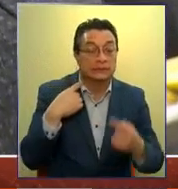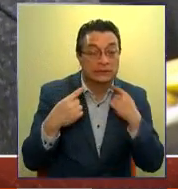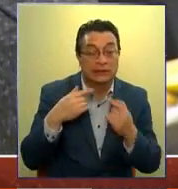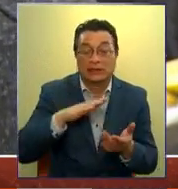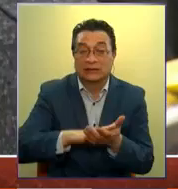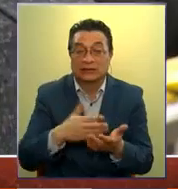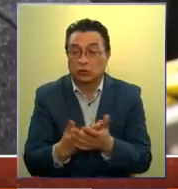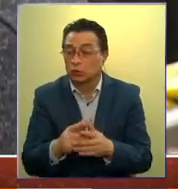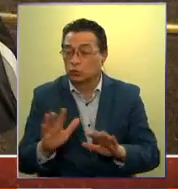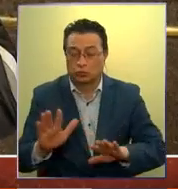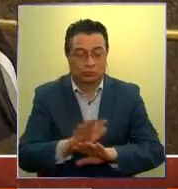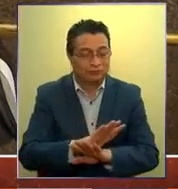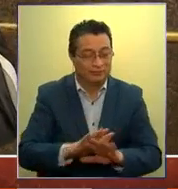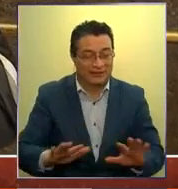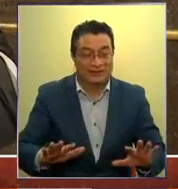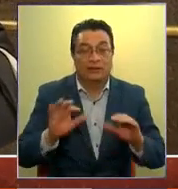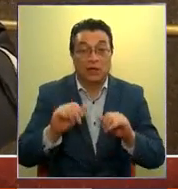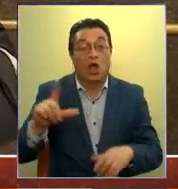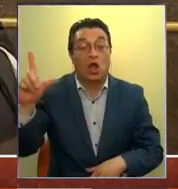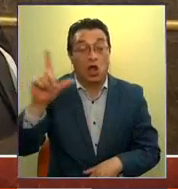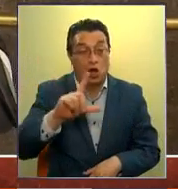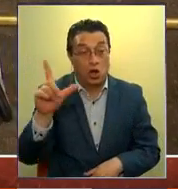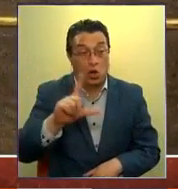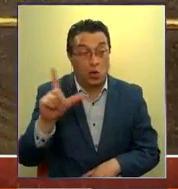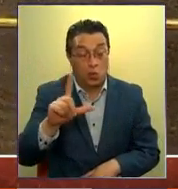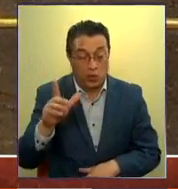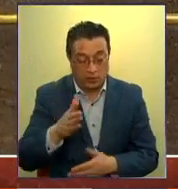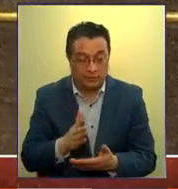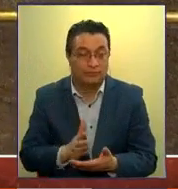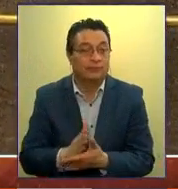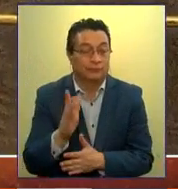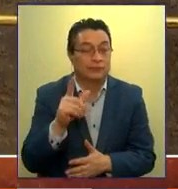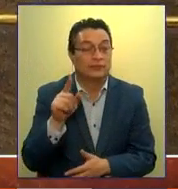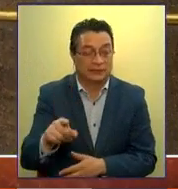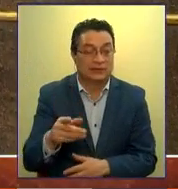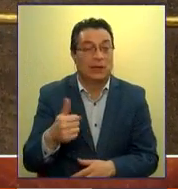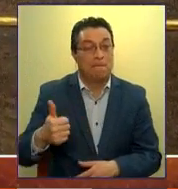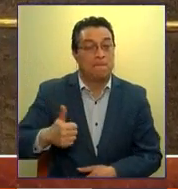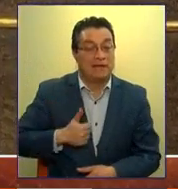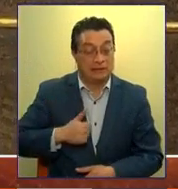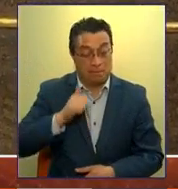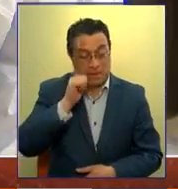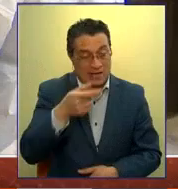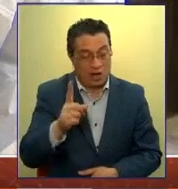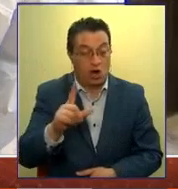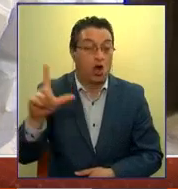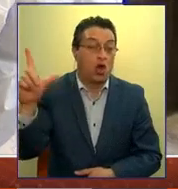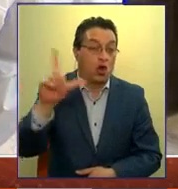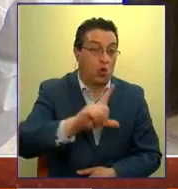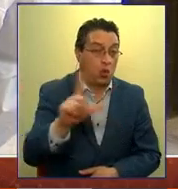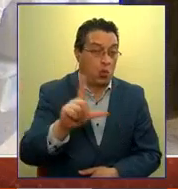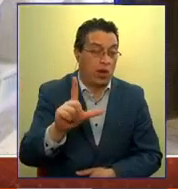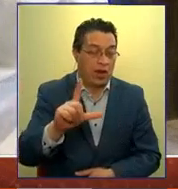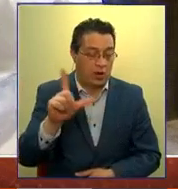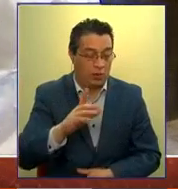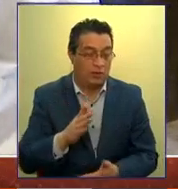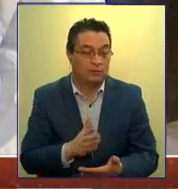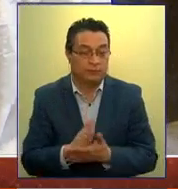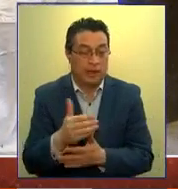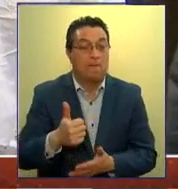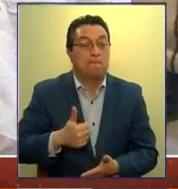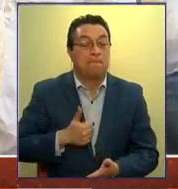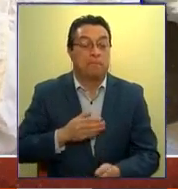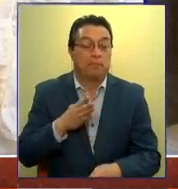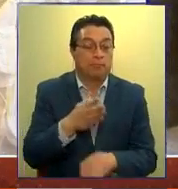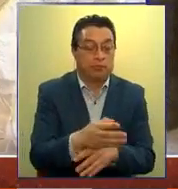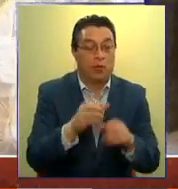población. El lunes se va a iniciar el proceso presencial. El lunes, sí. Sí, para eso las administradoras están estableciendo contacto, ya